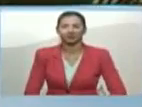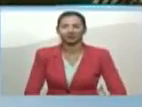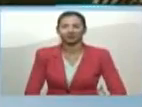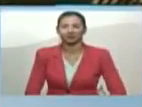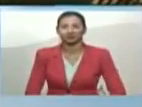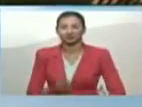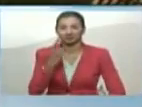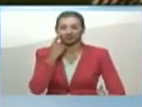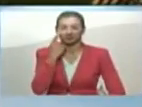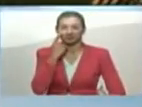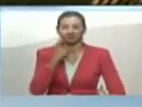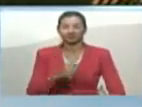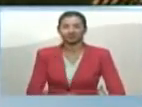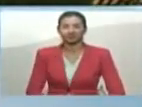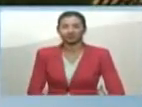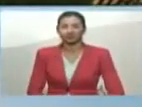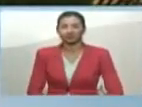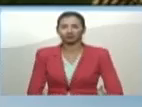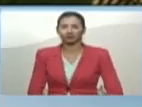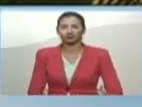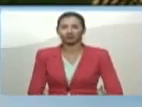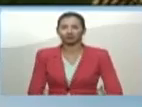Miren.